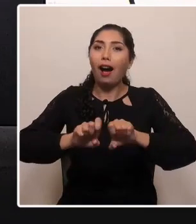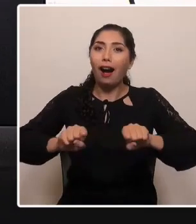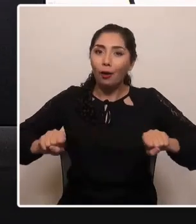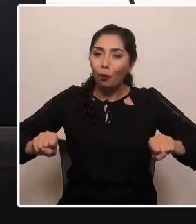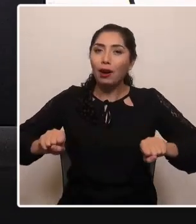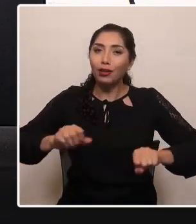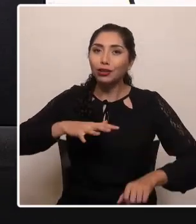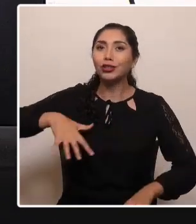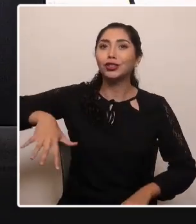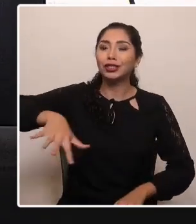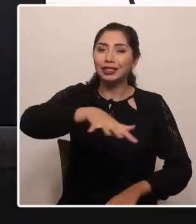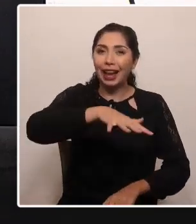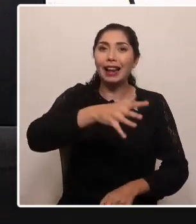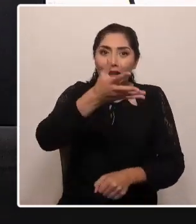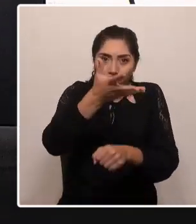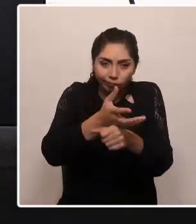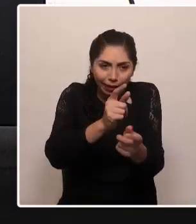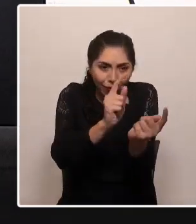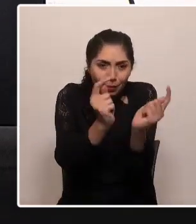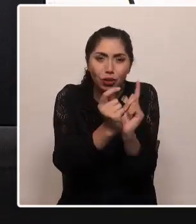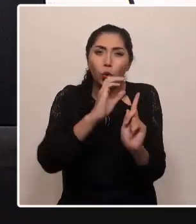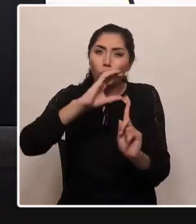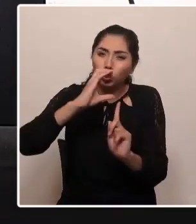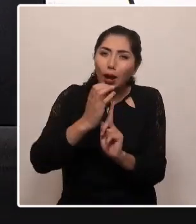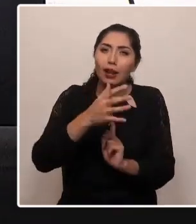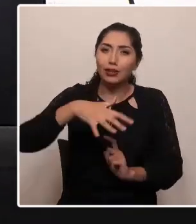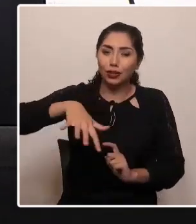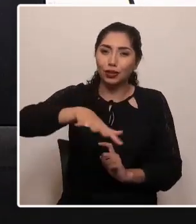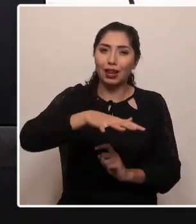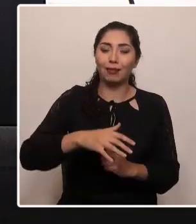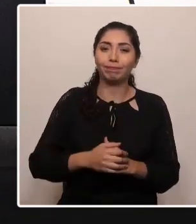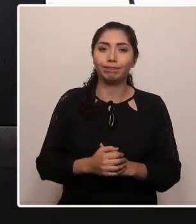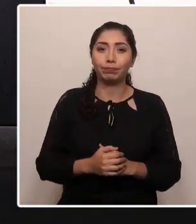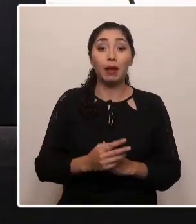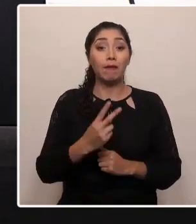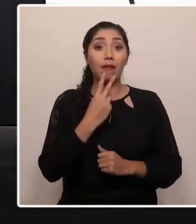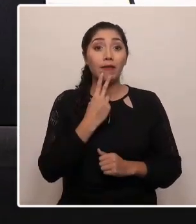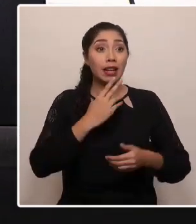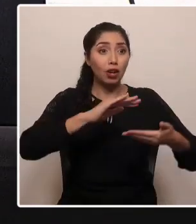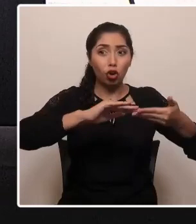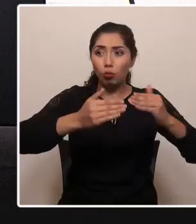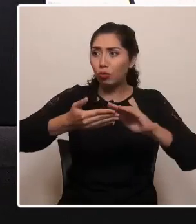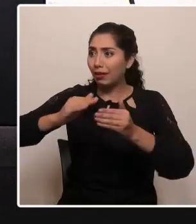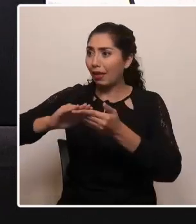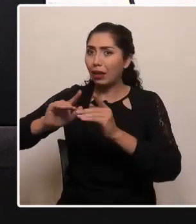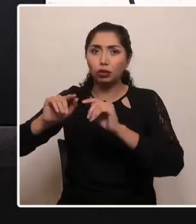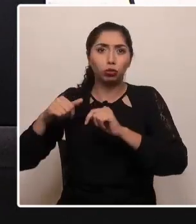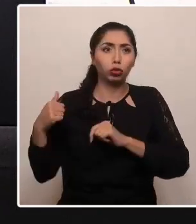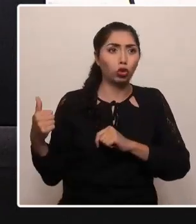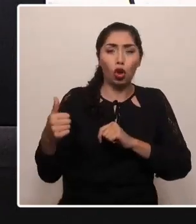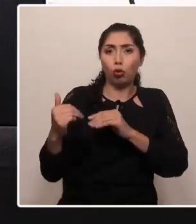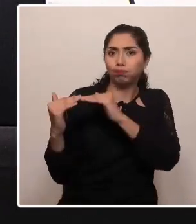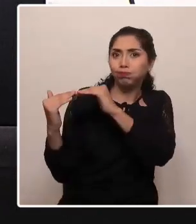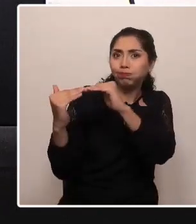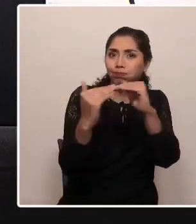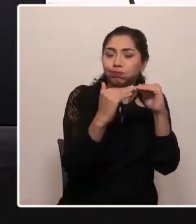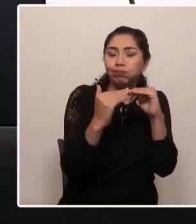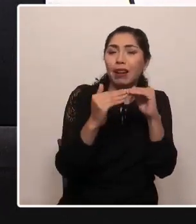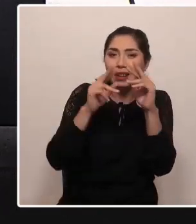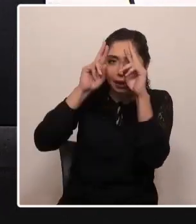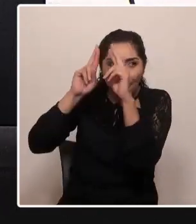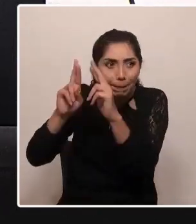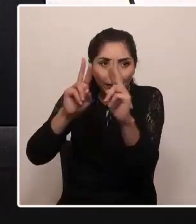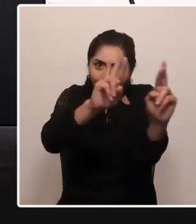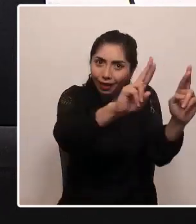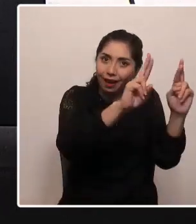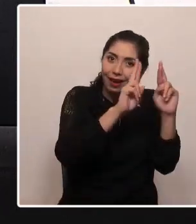transformaciones sociales y culturales que nos costarán. Vivir en comunidad tratándonos de manera igualitaria y respetándonos es un proceso complejo,